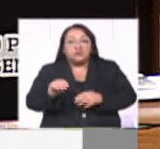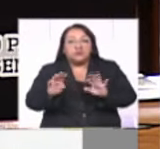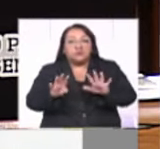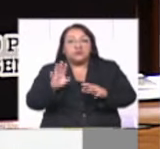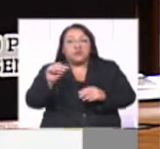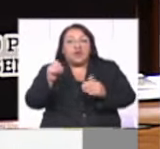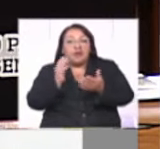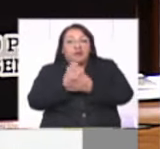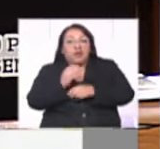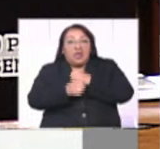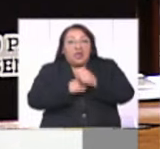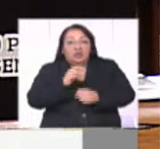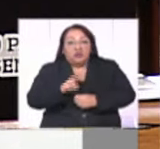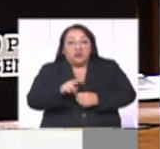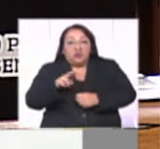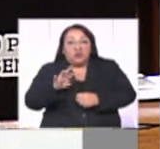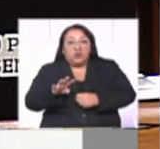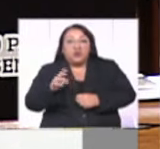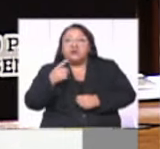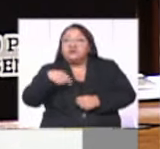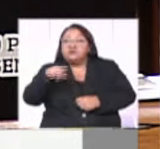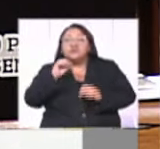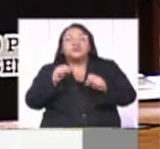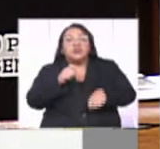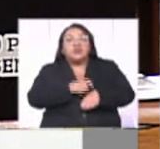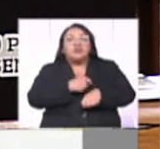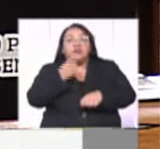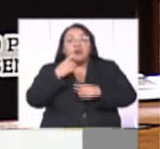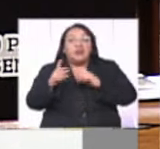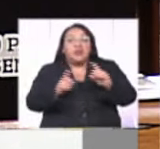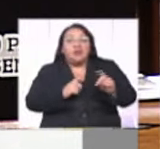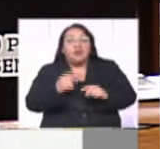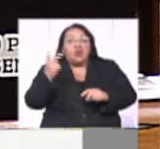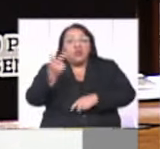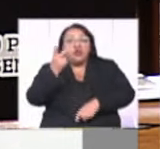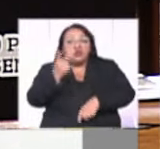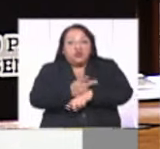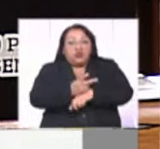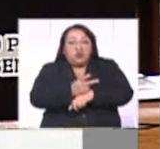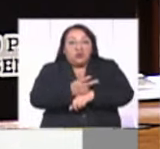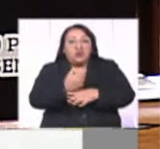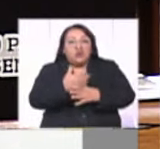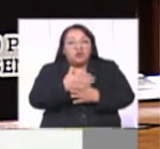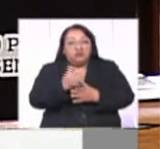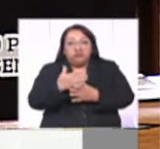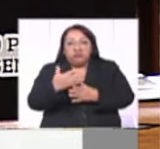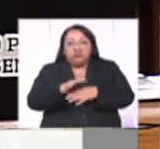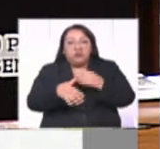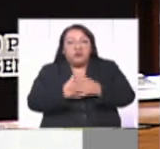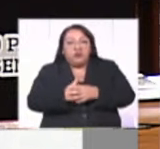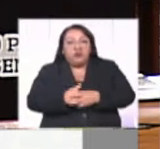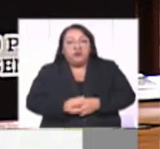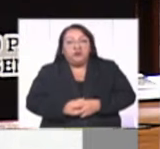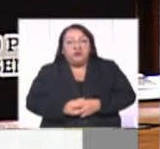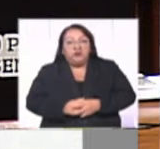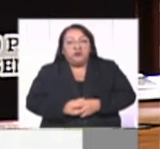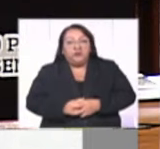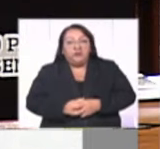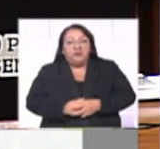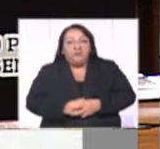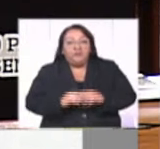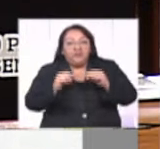9 de abril del año 2024, el tiempo para el debate será de 2 horas distribuidas proporcionalmente entre los